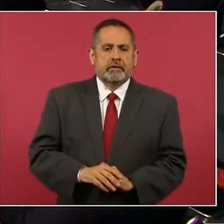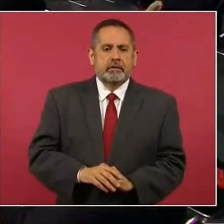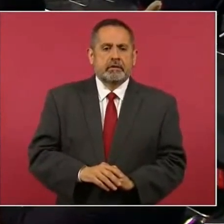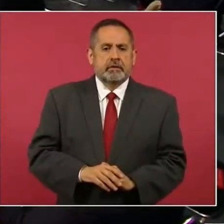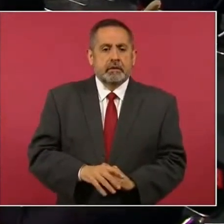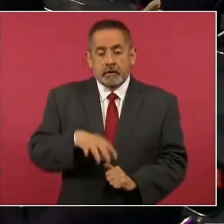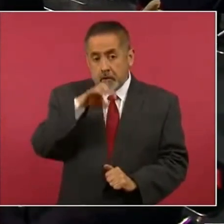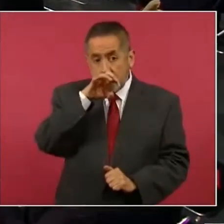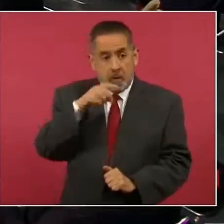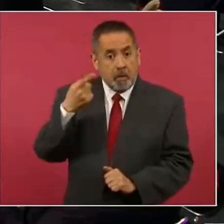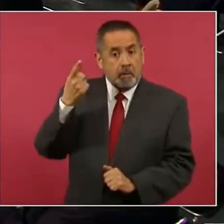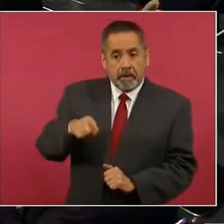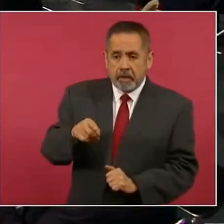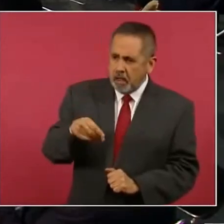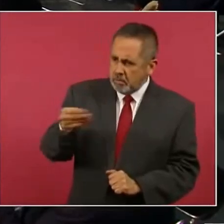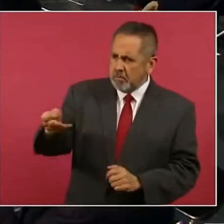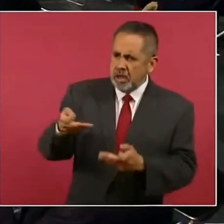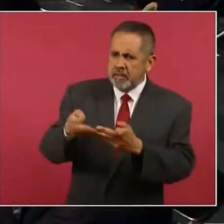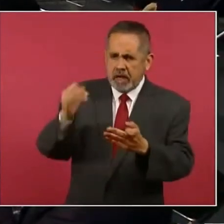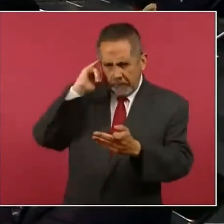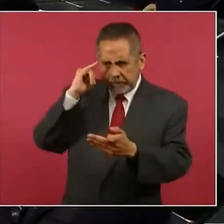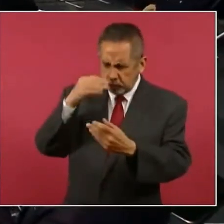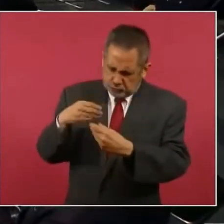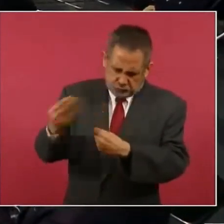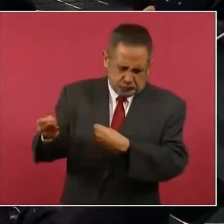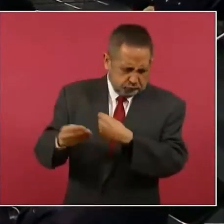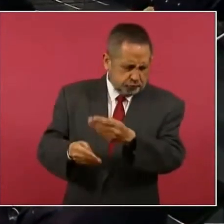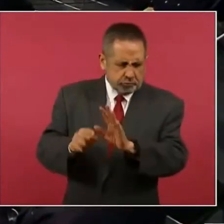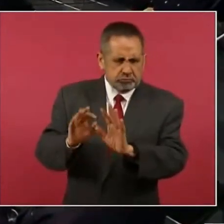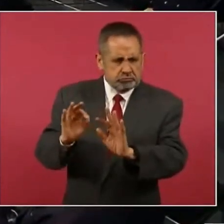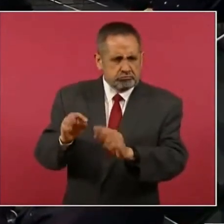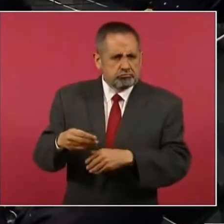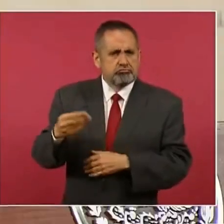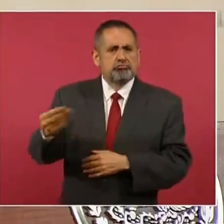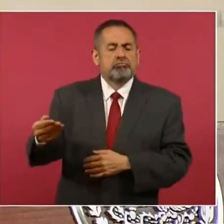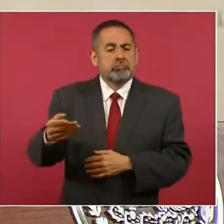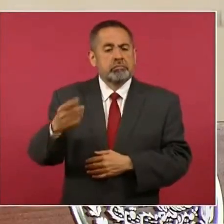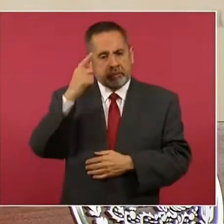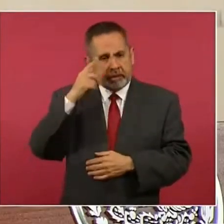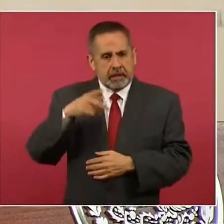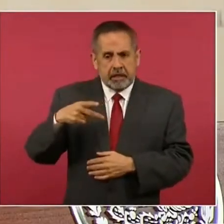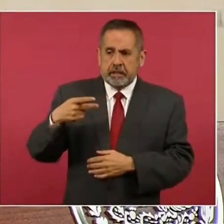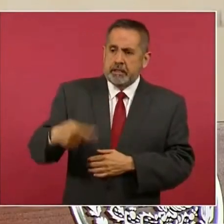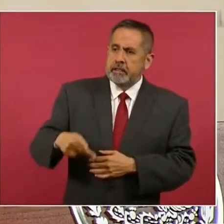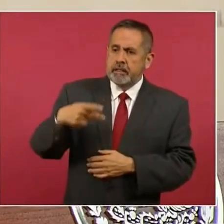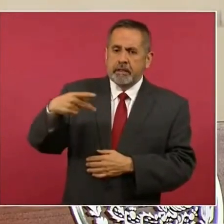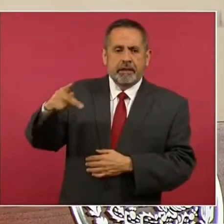ordenó la entrega de tierras a campesinos, sobre todo las tierras nacionales.